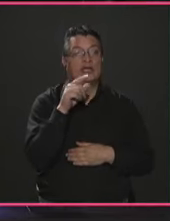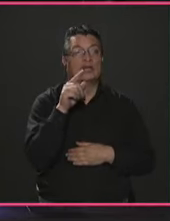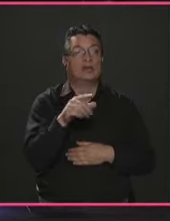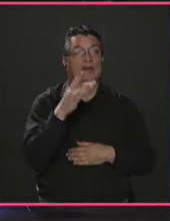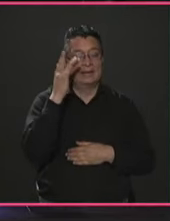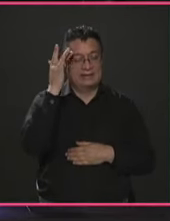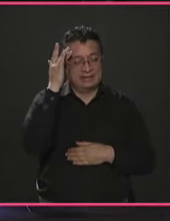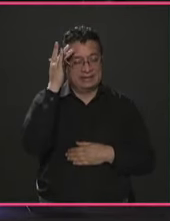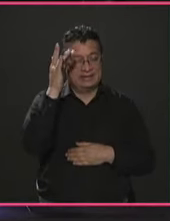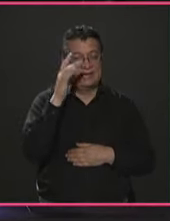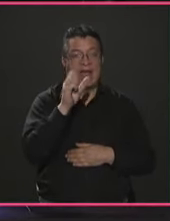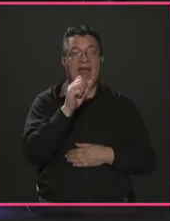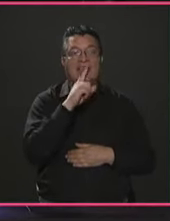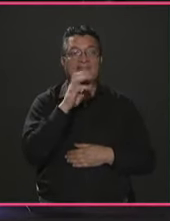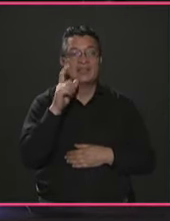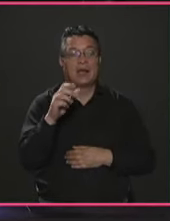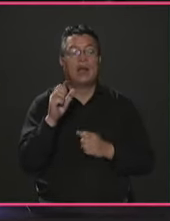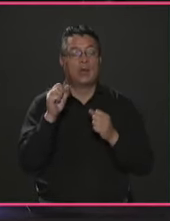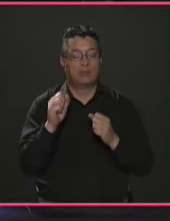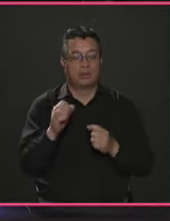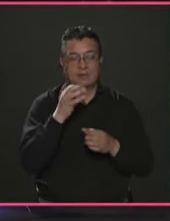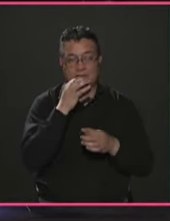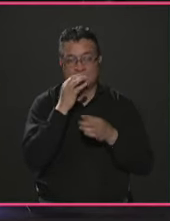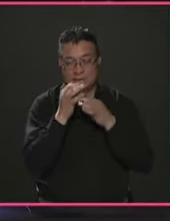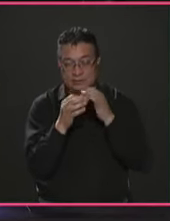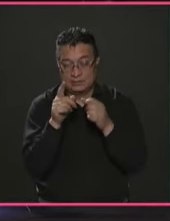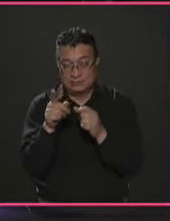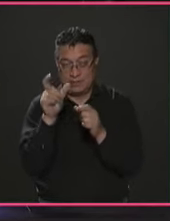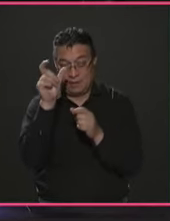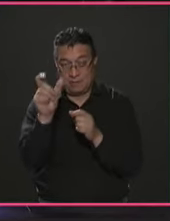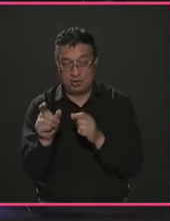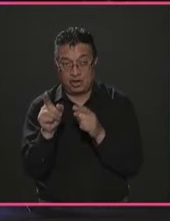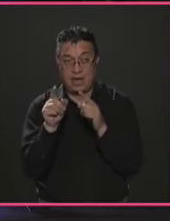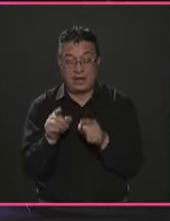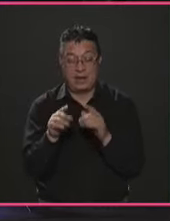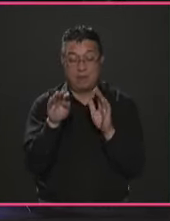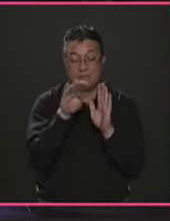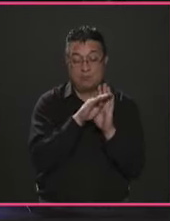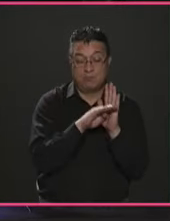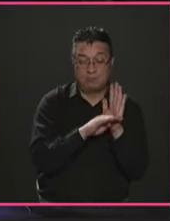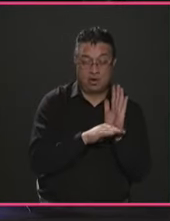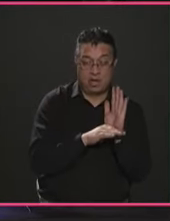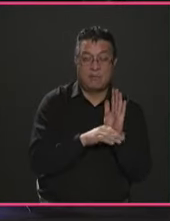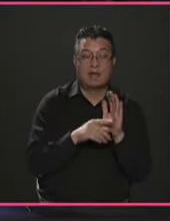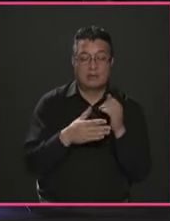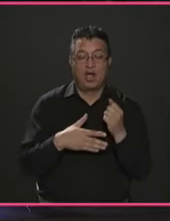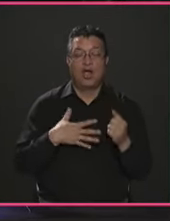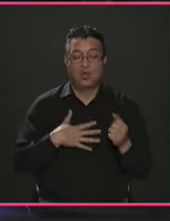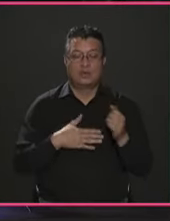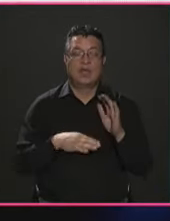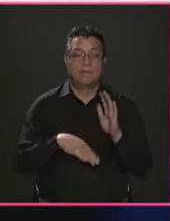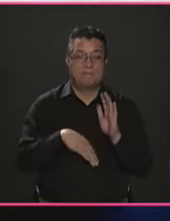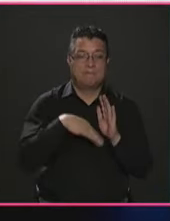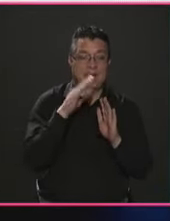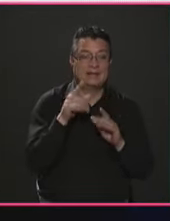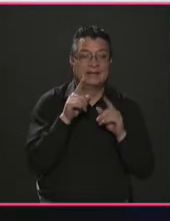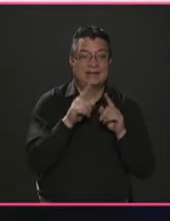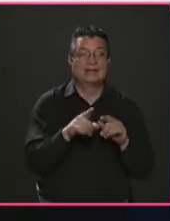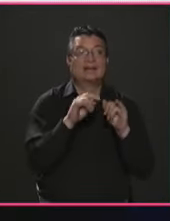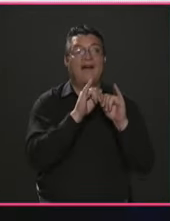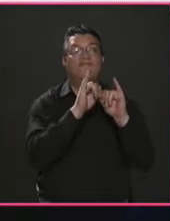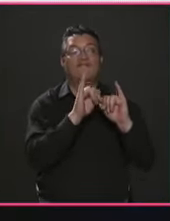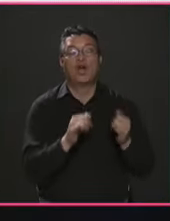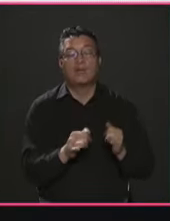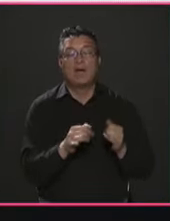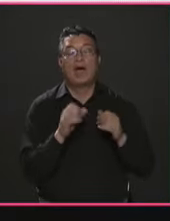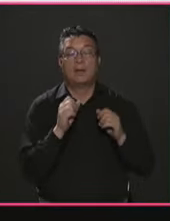Inteligencia artificial puede decir Bueno a esta persona eh Este programa le gustaría más o esta forma